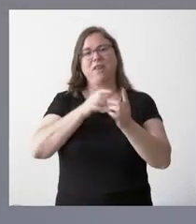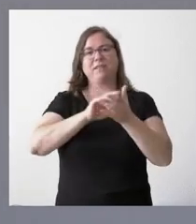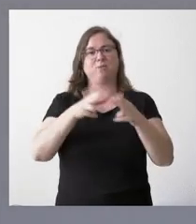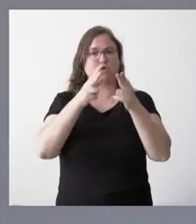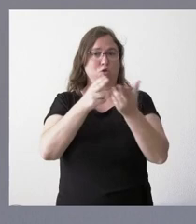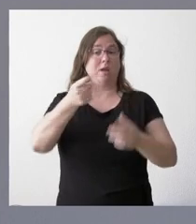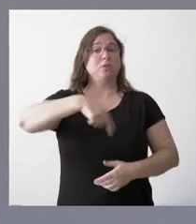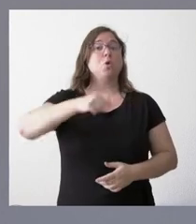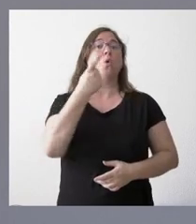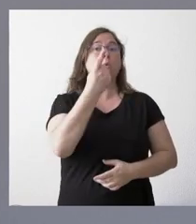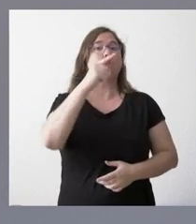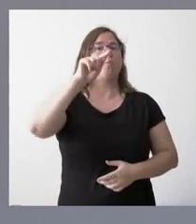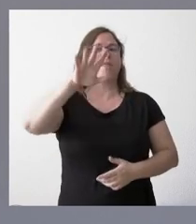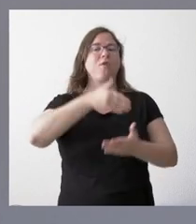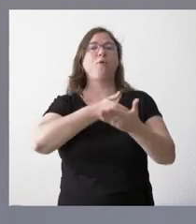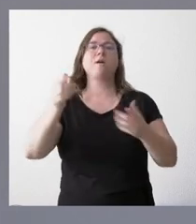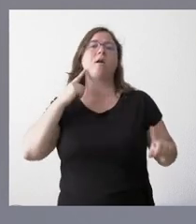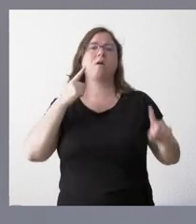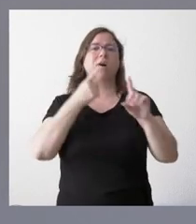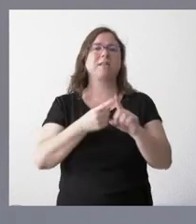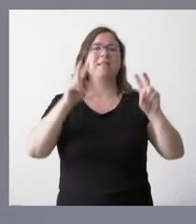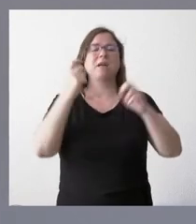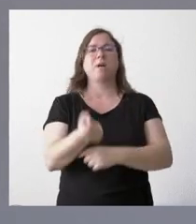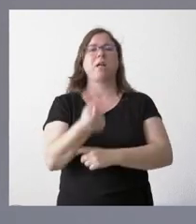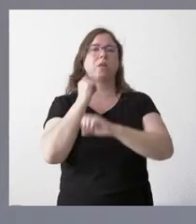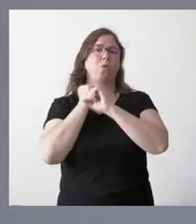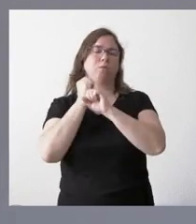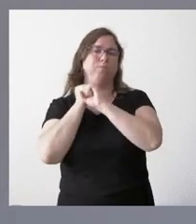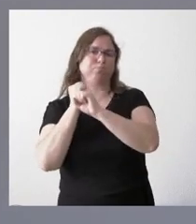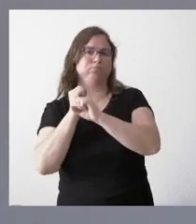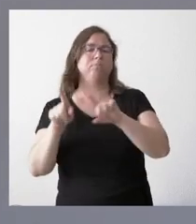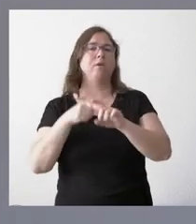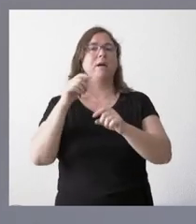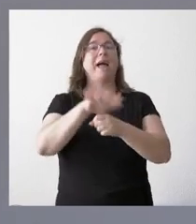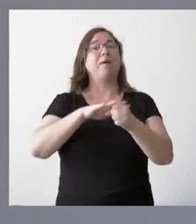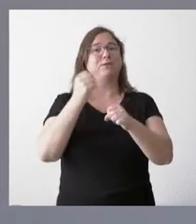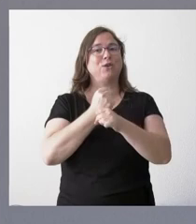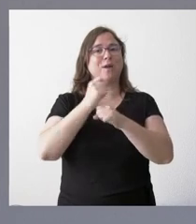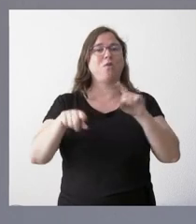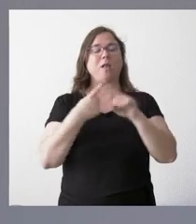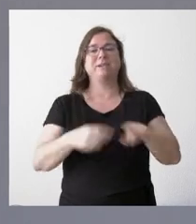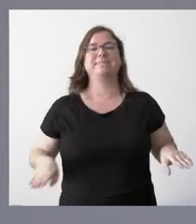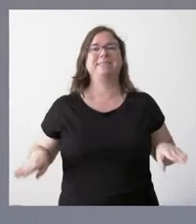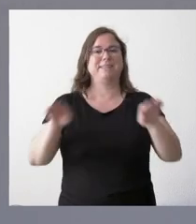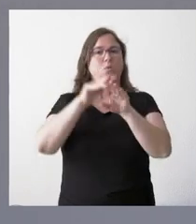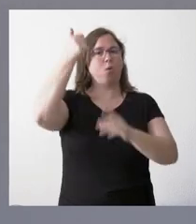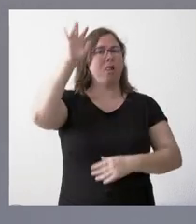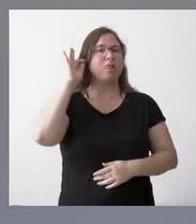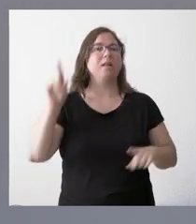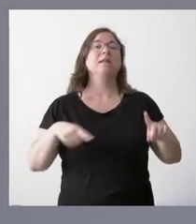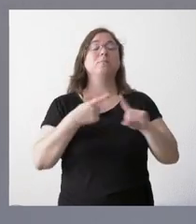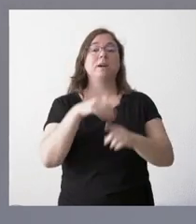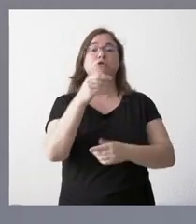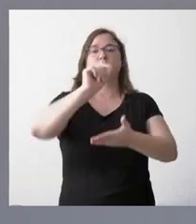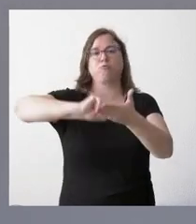1,5 millones de euros para actuaciones en materia de drogodependencias en el ámbito laboral, para igualdad y para empleabilidad de los